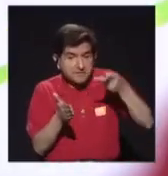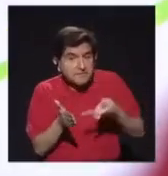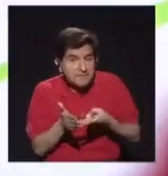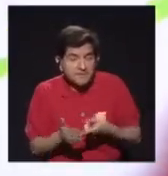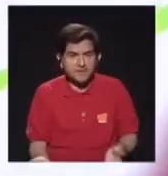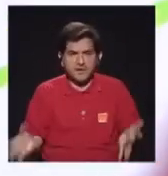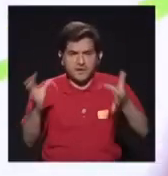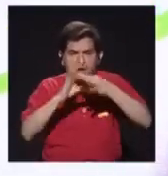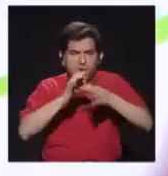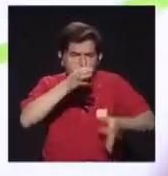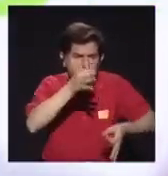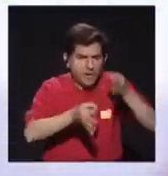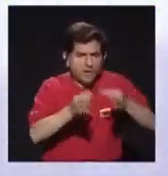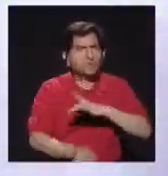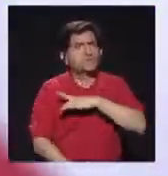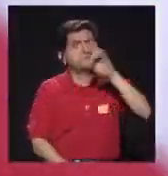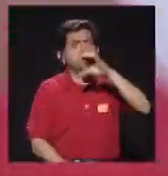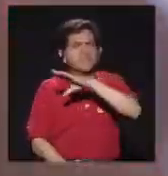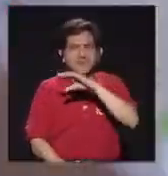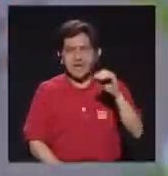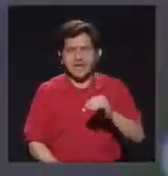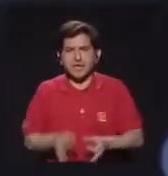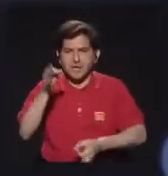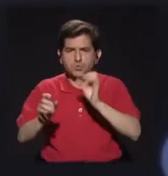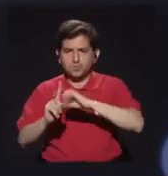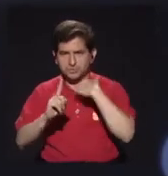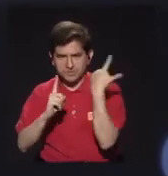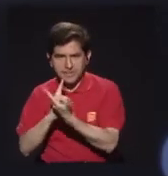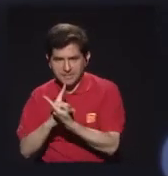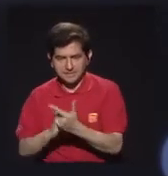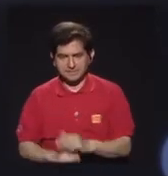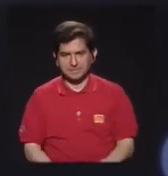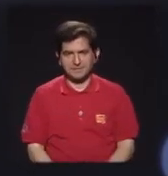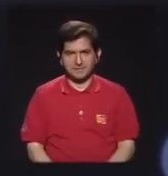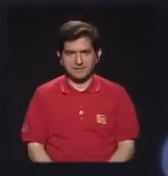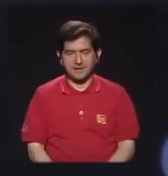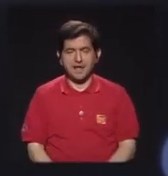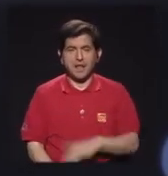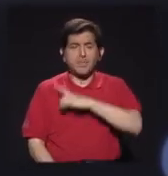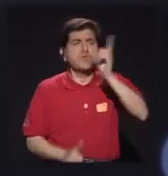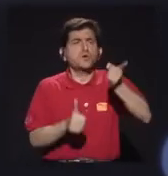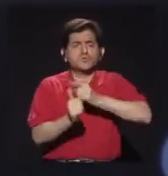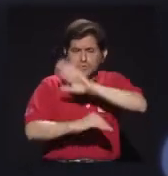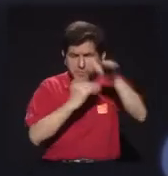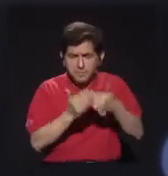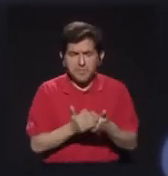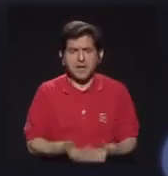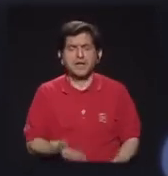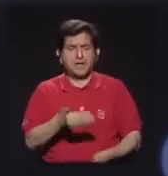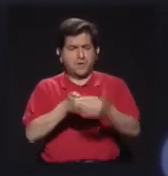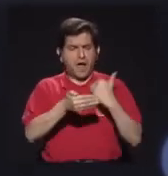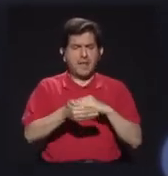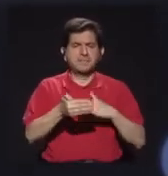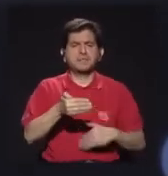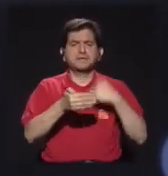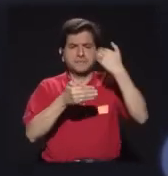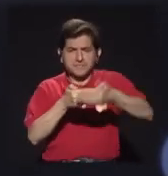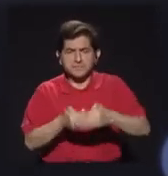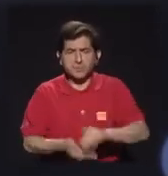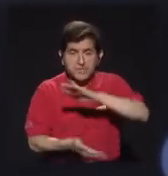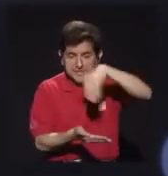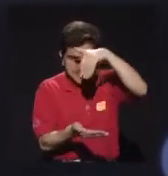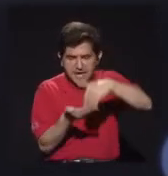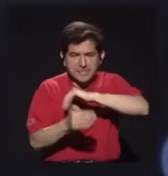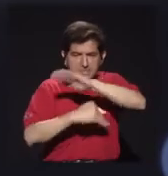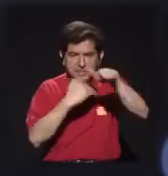enlazar la justicia divina con la justicia social debe estar primero en todo él debe estar antes y estar después debe estar en el centro en todos